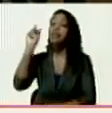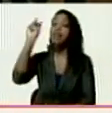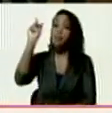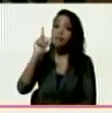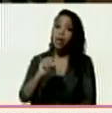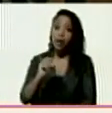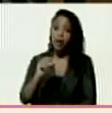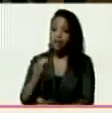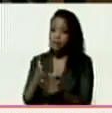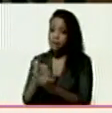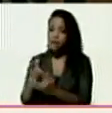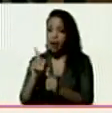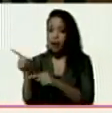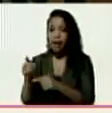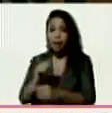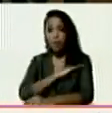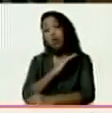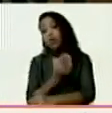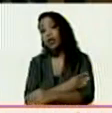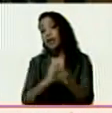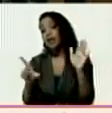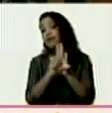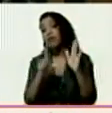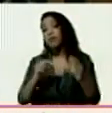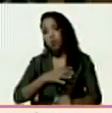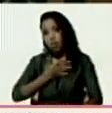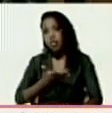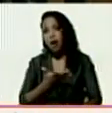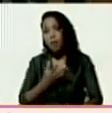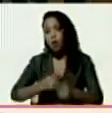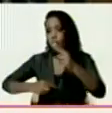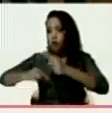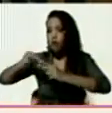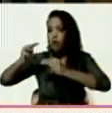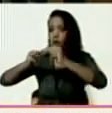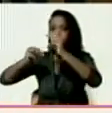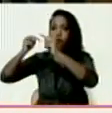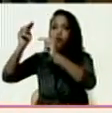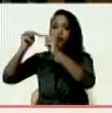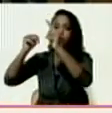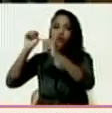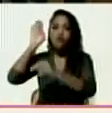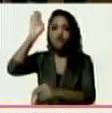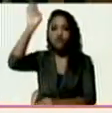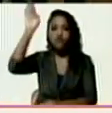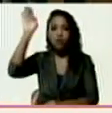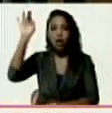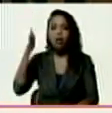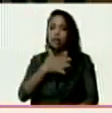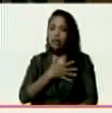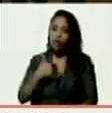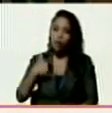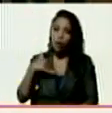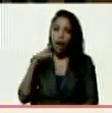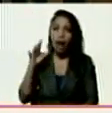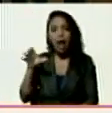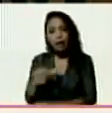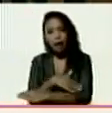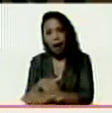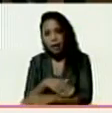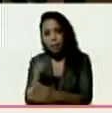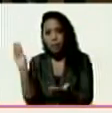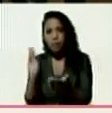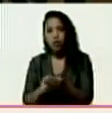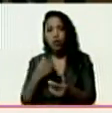a través de este poder legislativo podamos construir lo que es un anhelo en la calle, lo que está establecido dentro